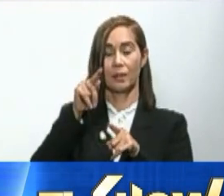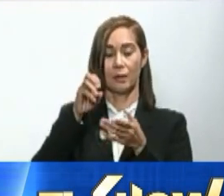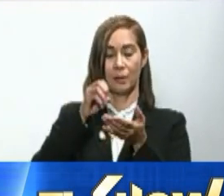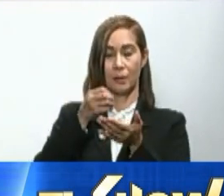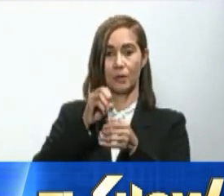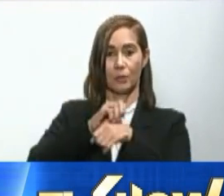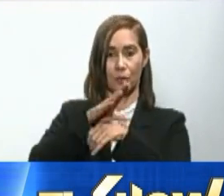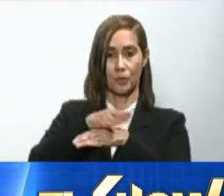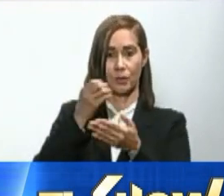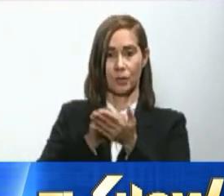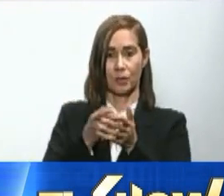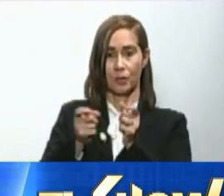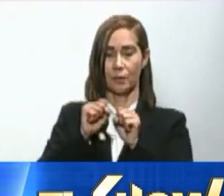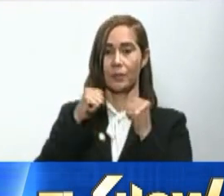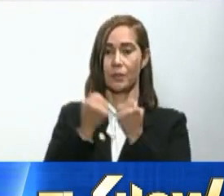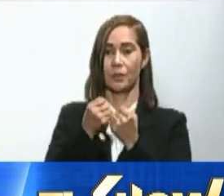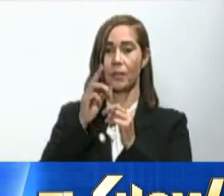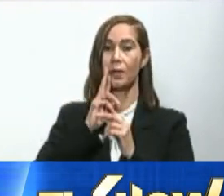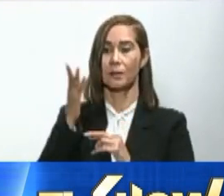Consejo Económico y Social.